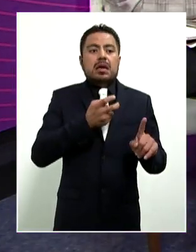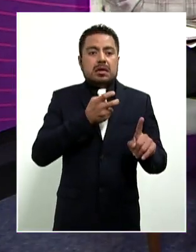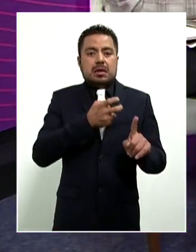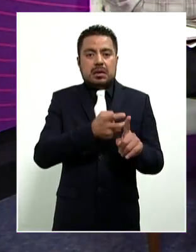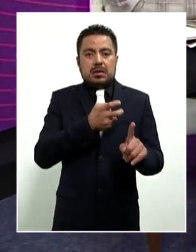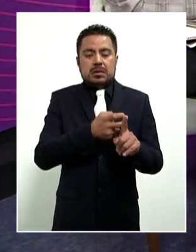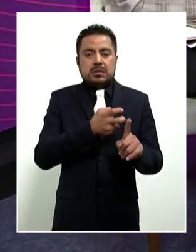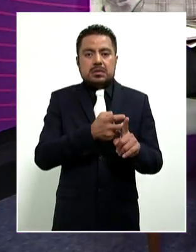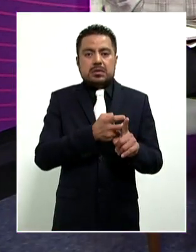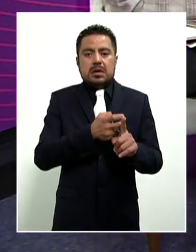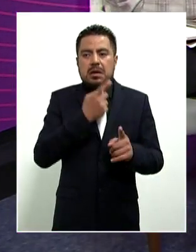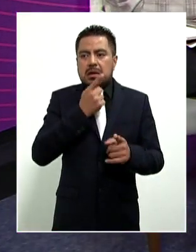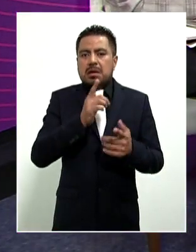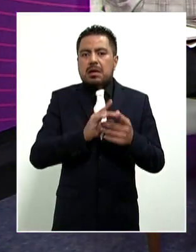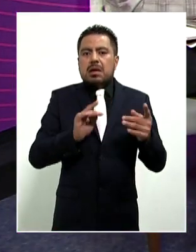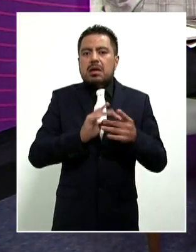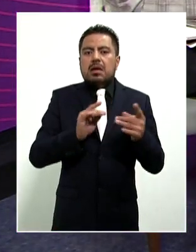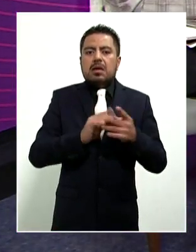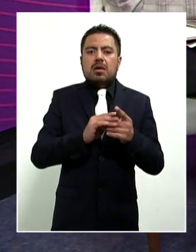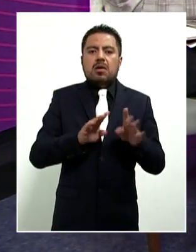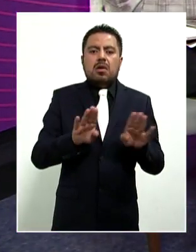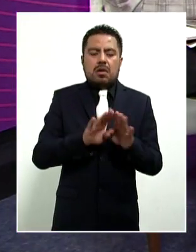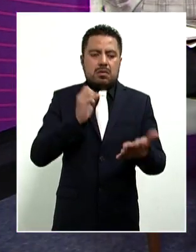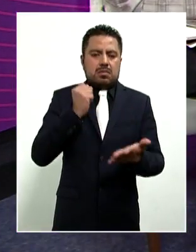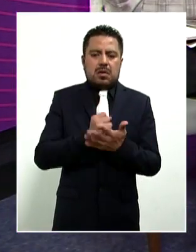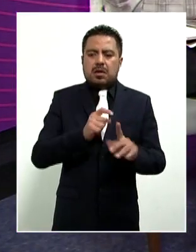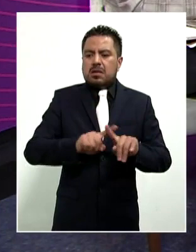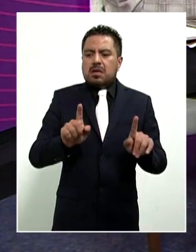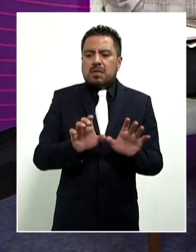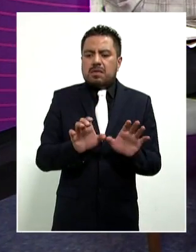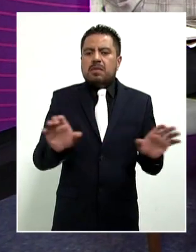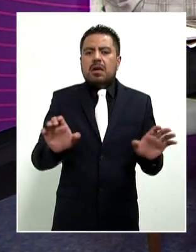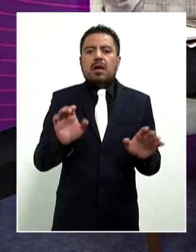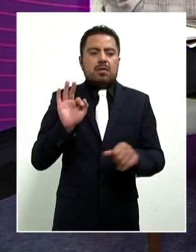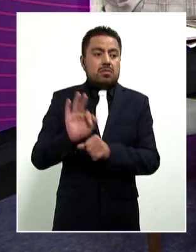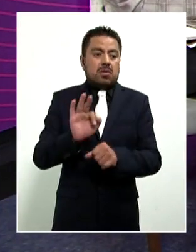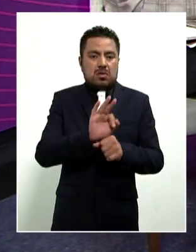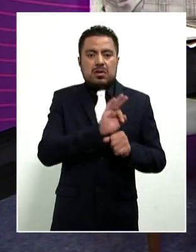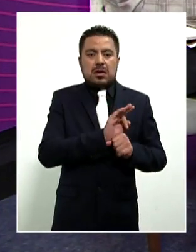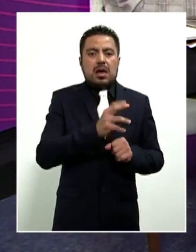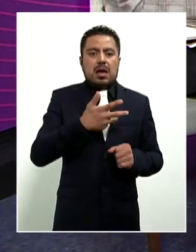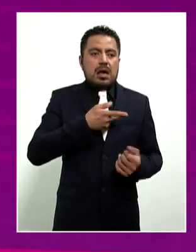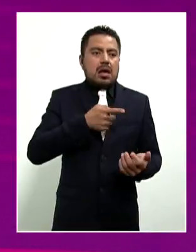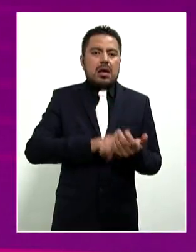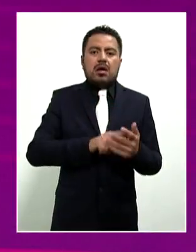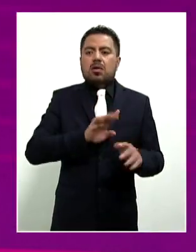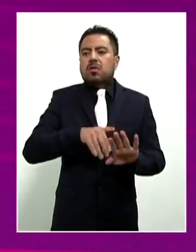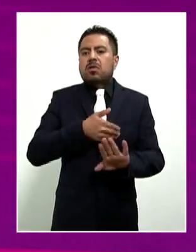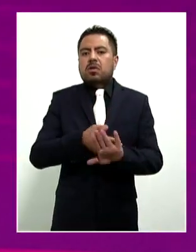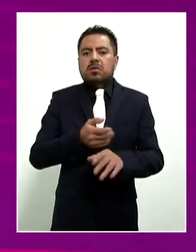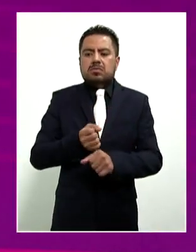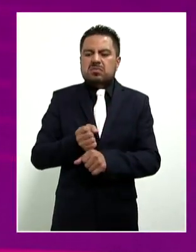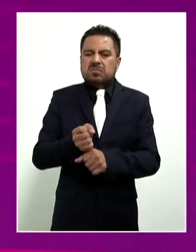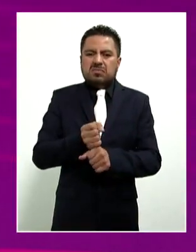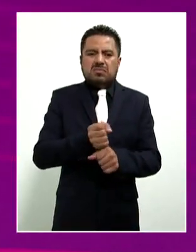esto es, digamos, lo que marca la diferencia es tener una protección contra la violencia generalizada, por ejemplo. Esto